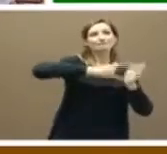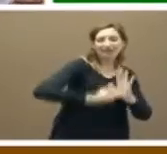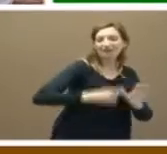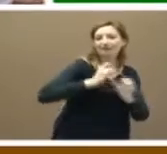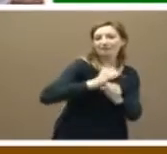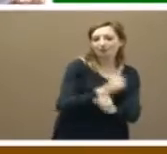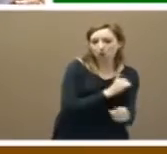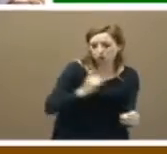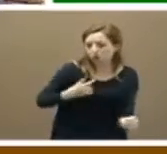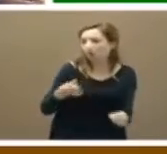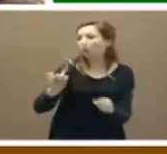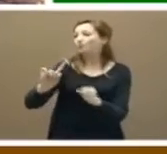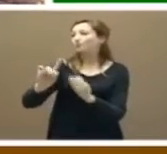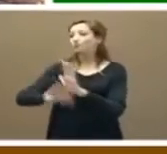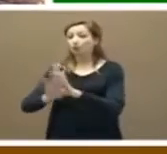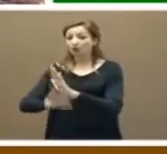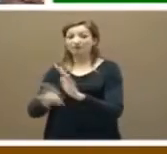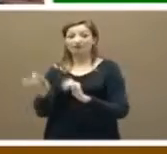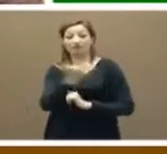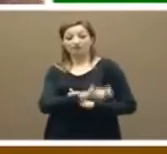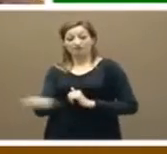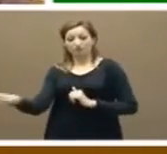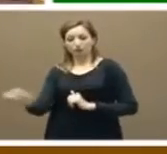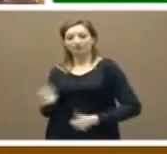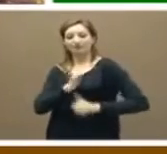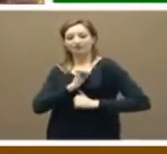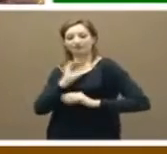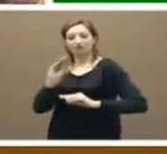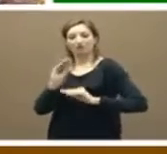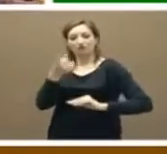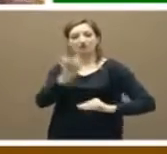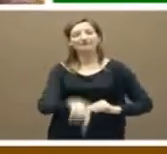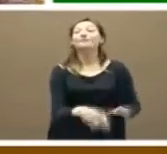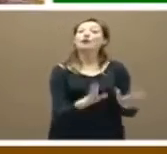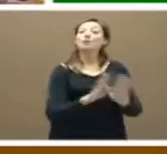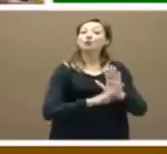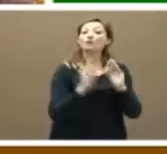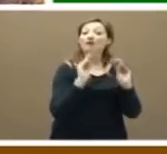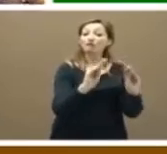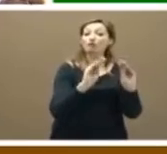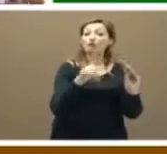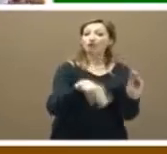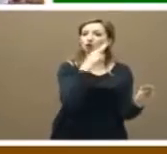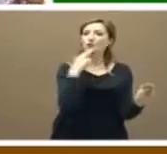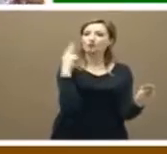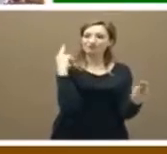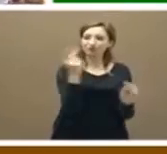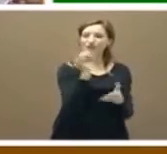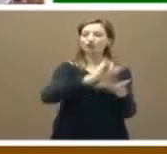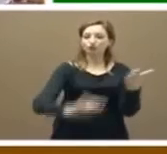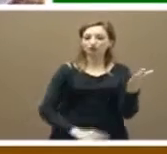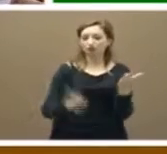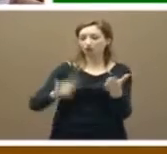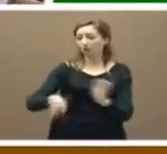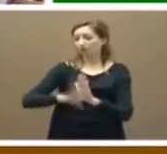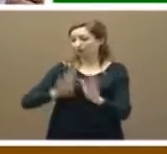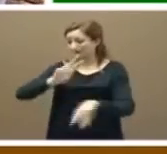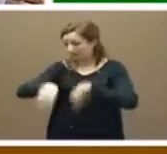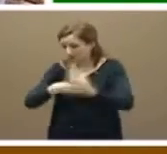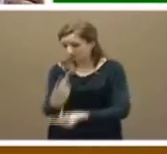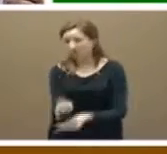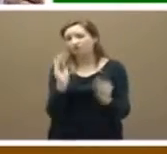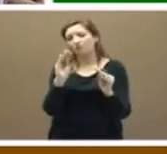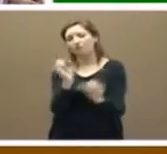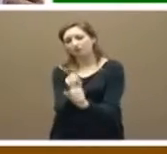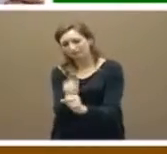programa de formación personas desempleadas, programa de formación en compromiso de contratación, programa renovado de formación en